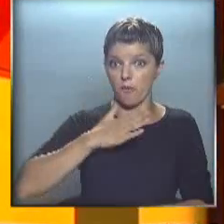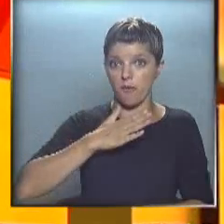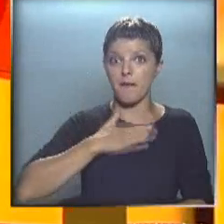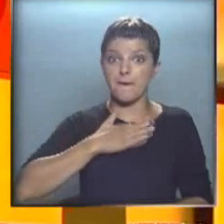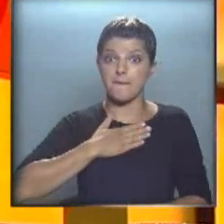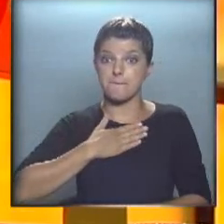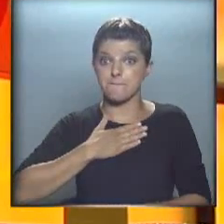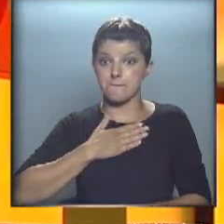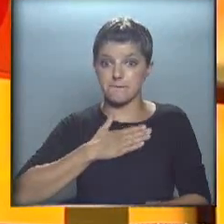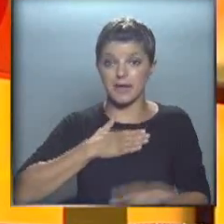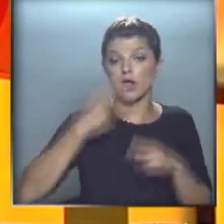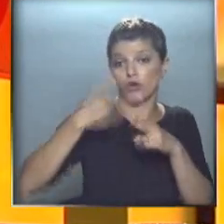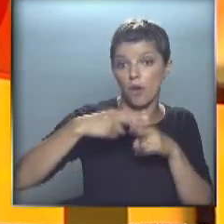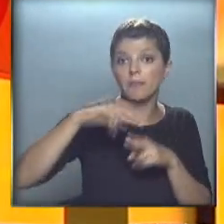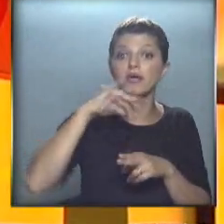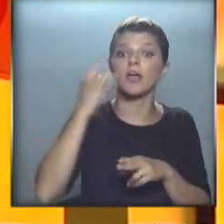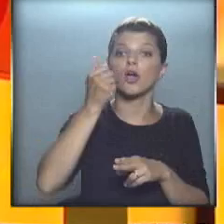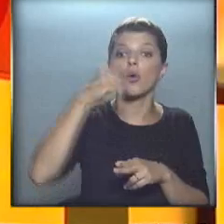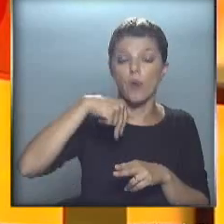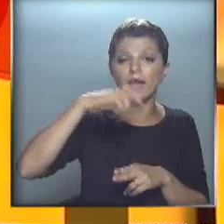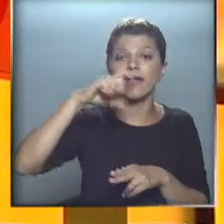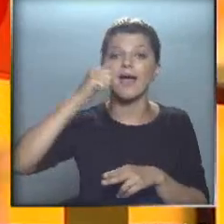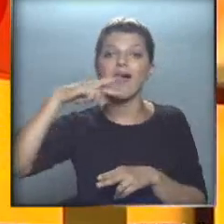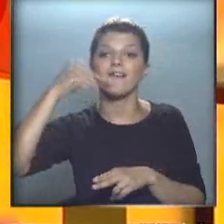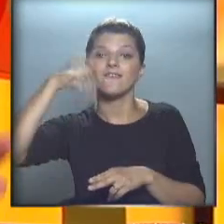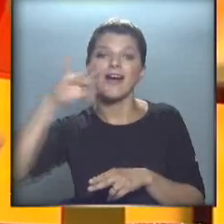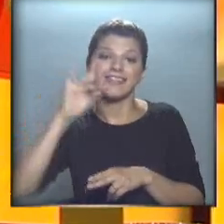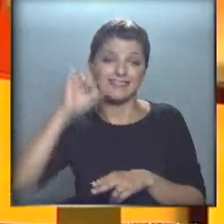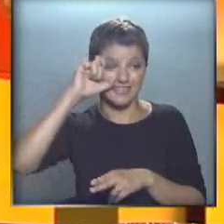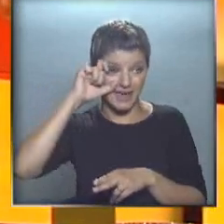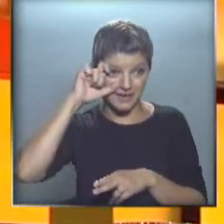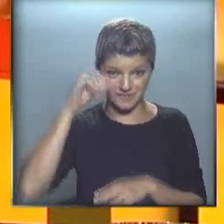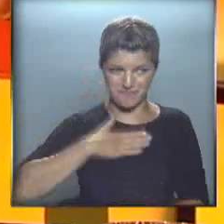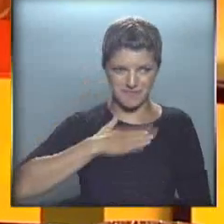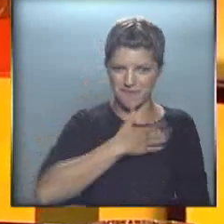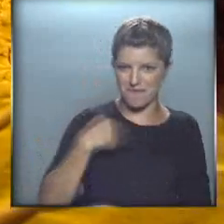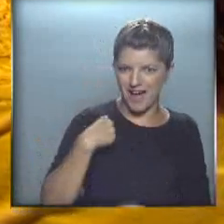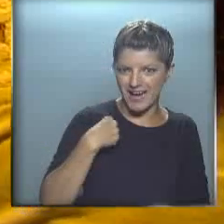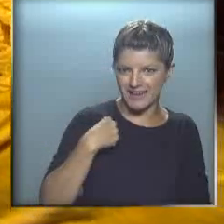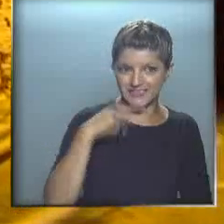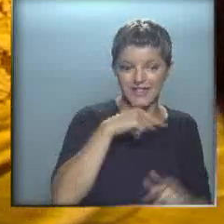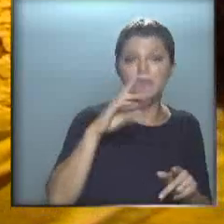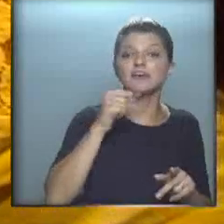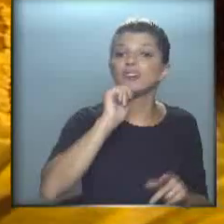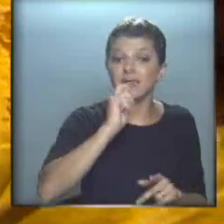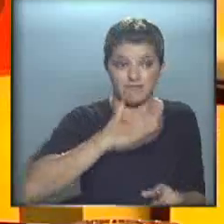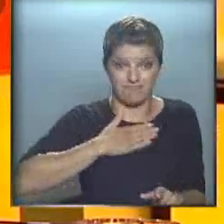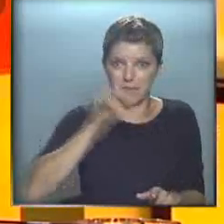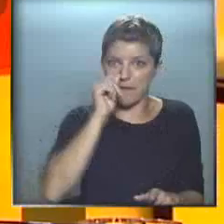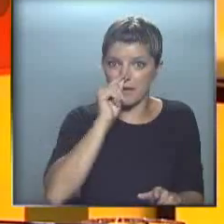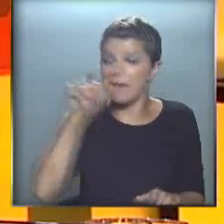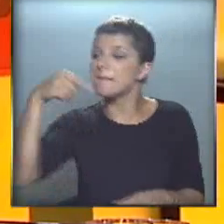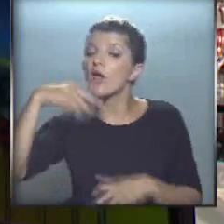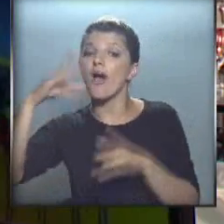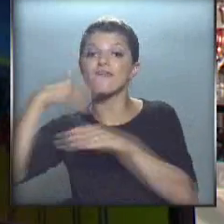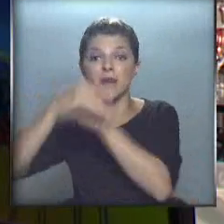nombre que yo tengo, que es Juan Cabandier, es el nombre que me puso mi mamá, el apellido me lo dio mi papá. Y esta familia que me robó me puso